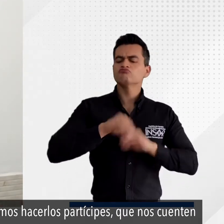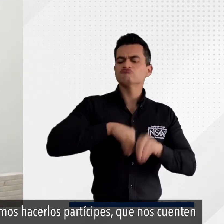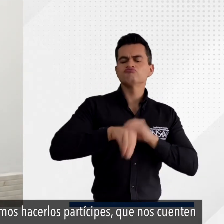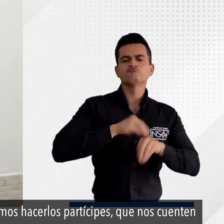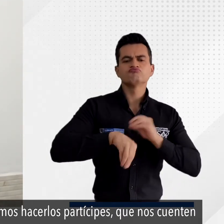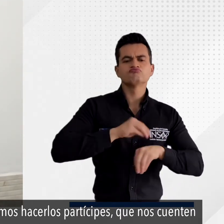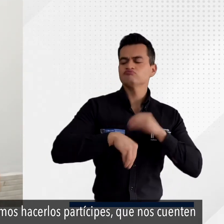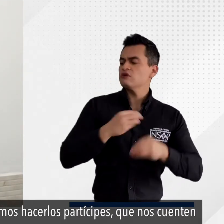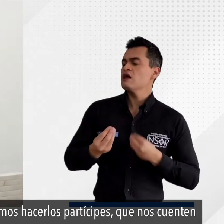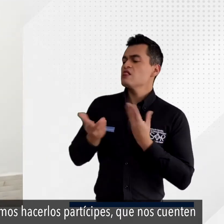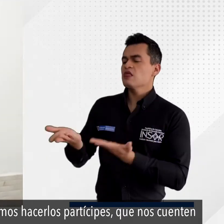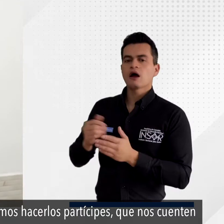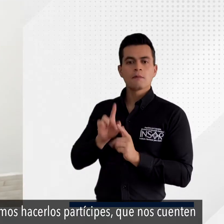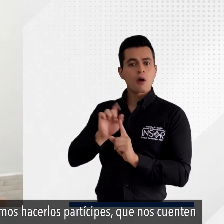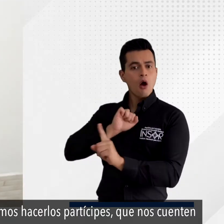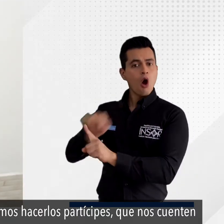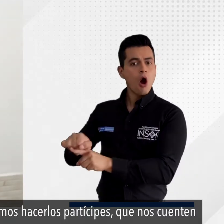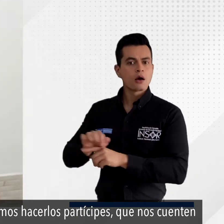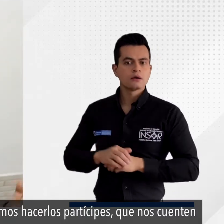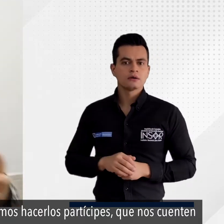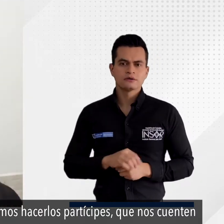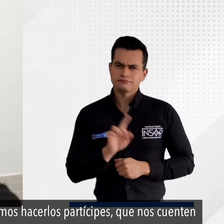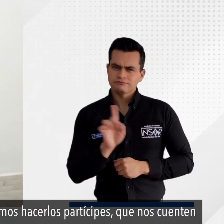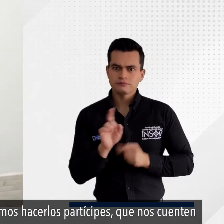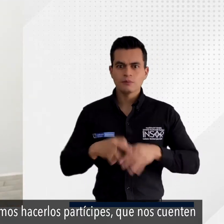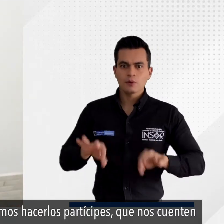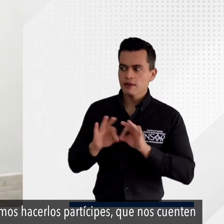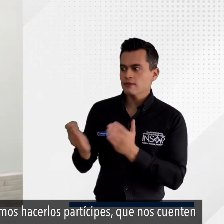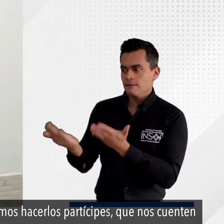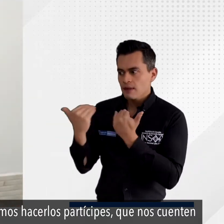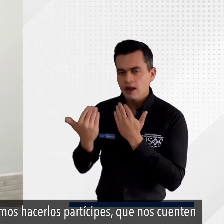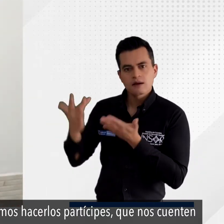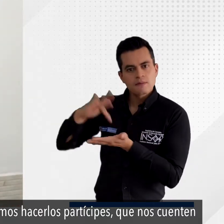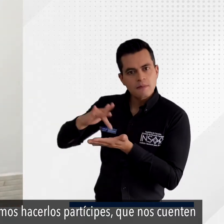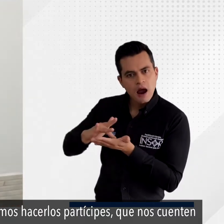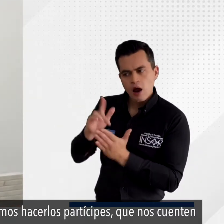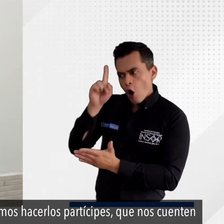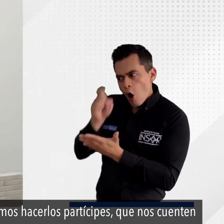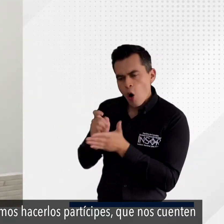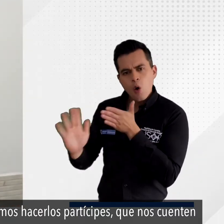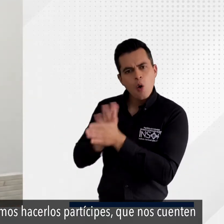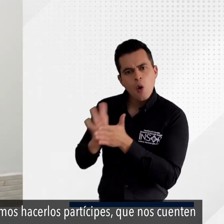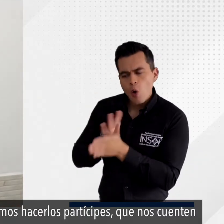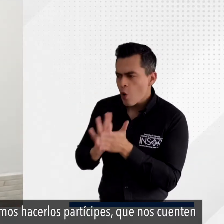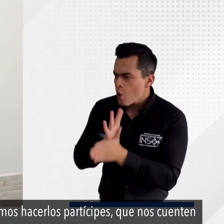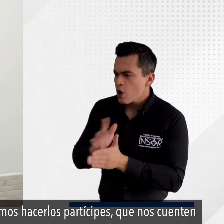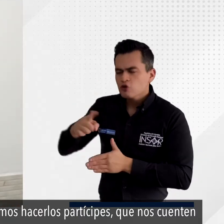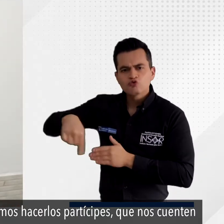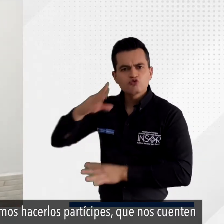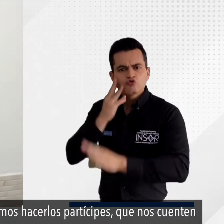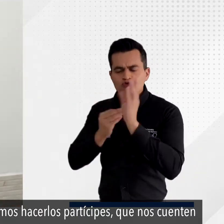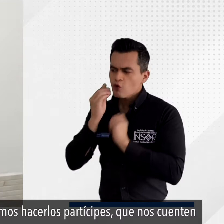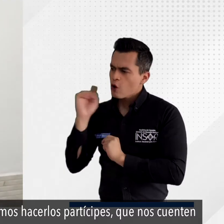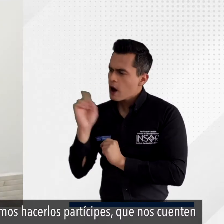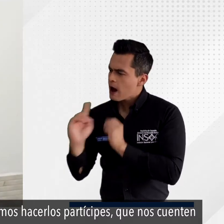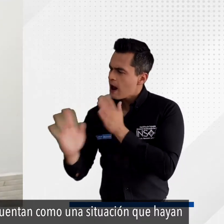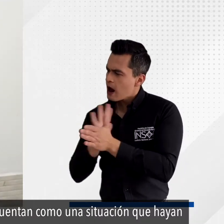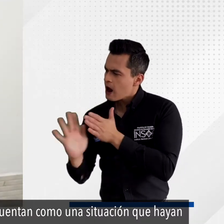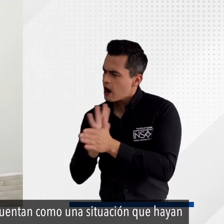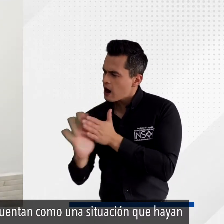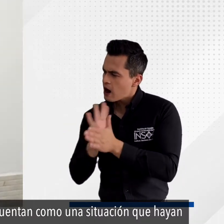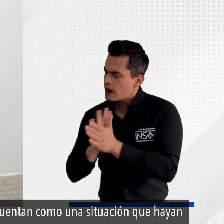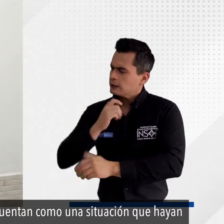para ellos cosas sin ellos. Debemos hacerlos partícipes, que nos cuenten y nos compartan para nosotros poder